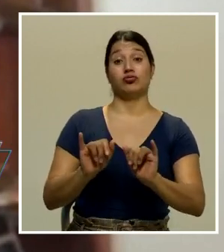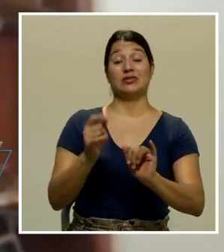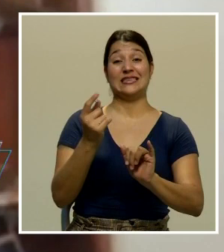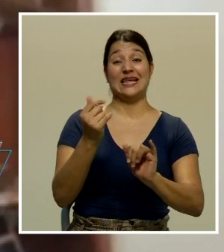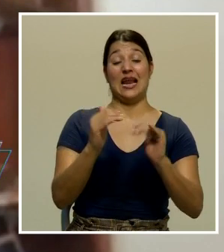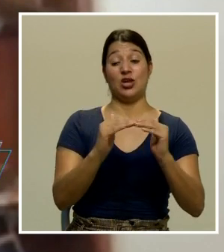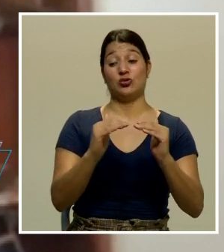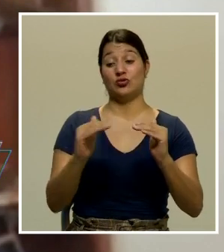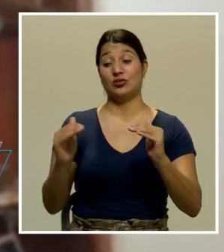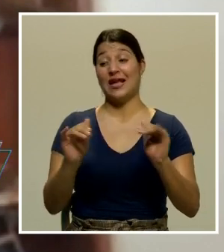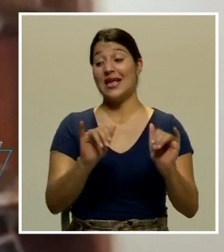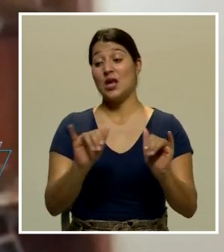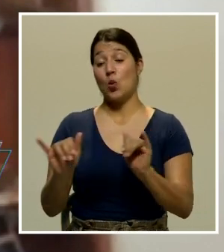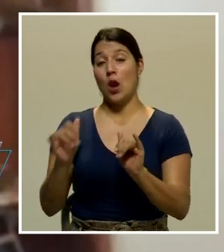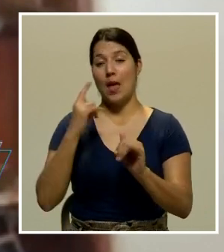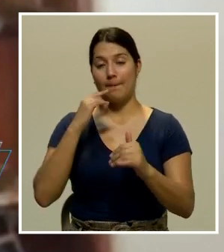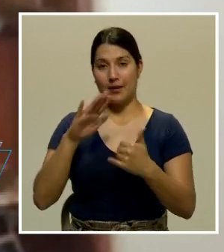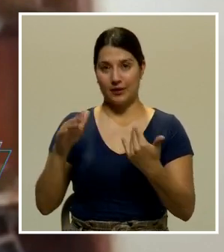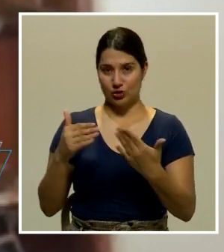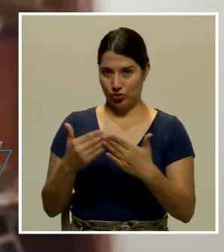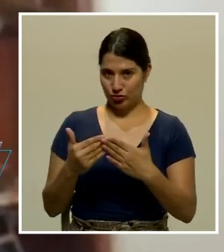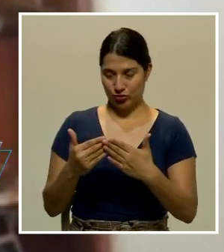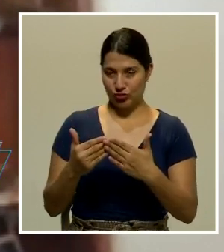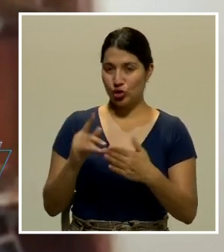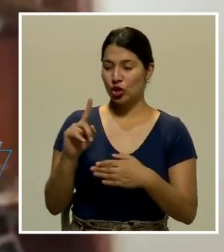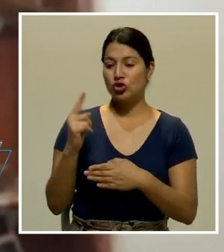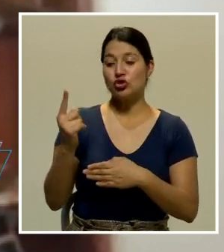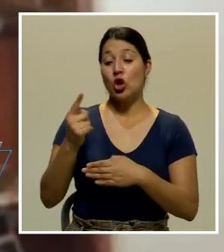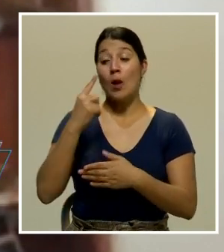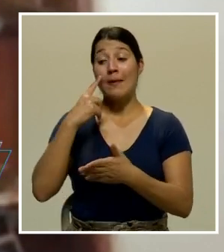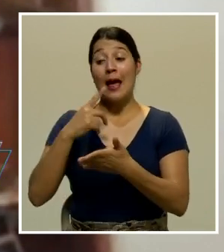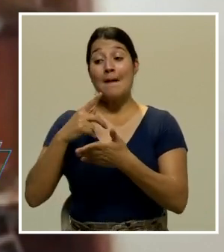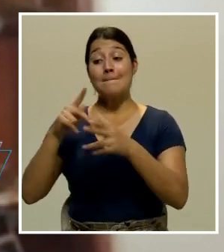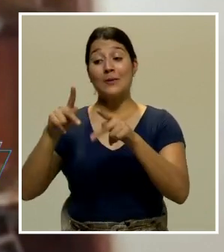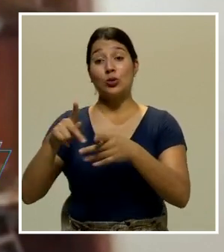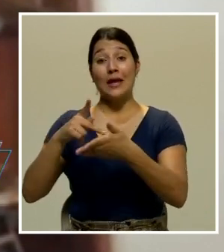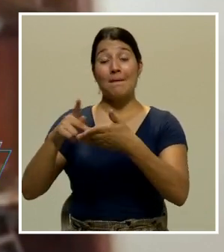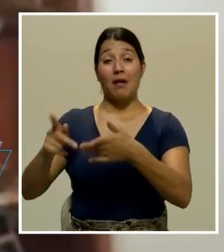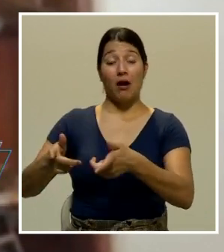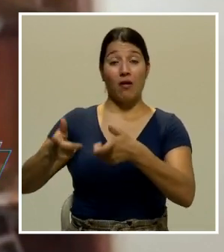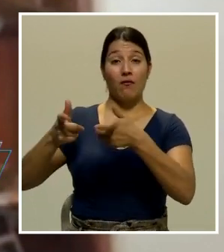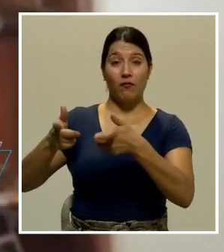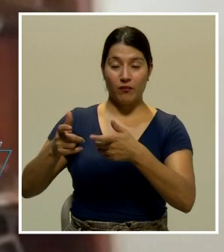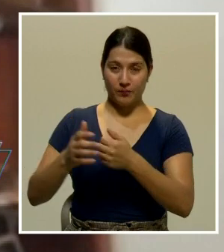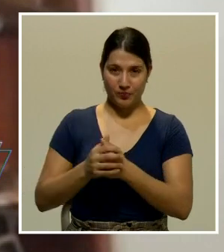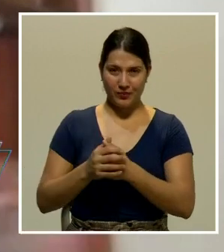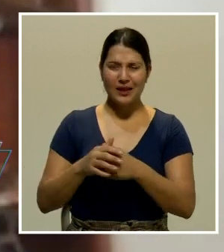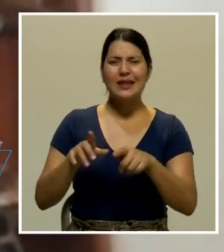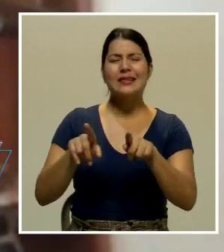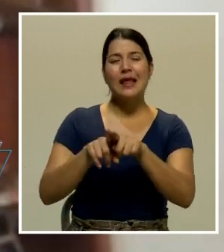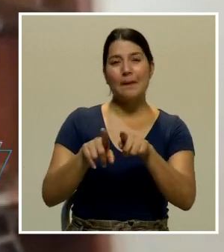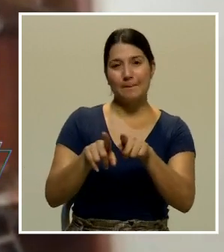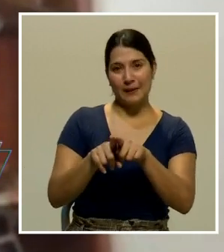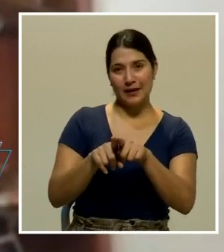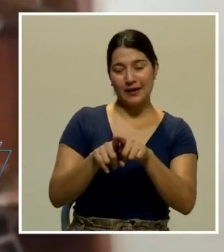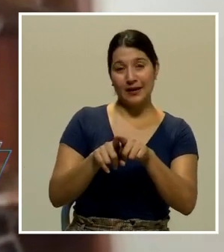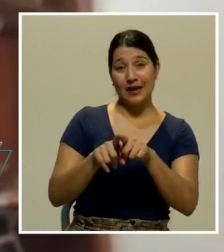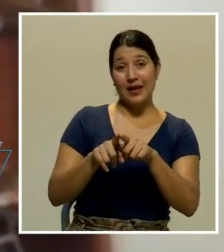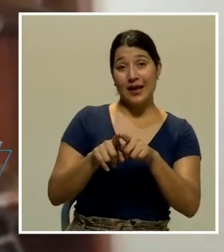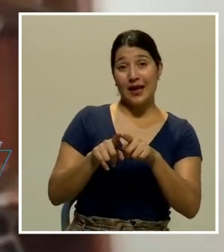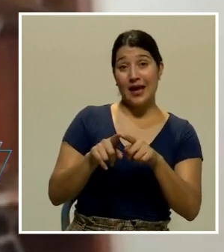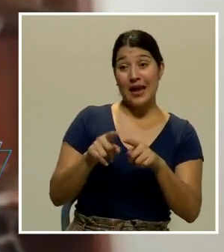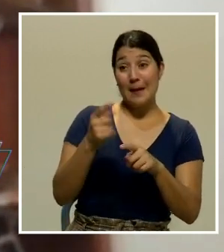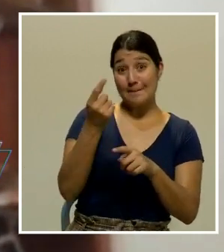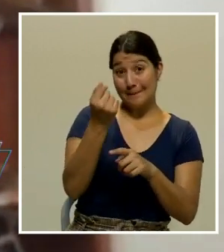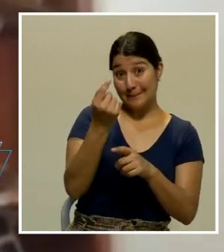un efecto total, y el efecto total es que hay una planilla que depende del Estado y ese Estado en